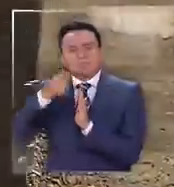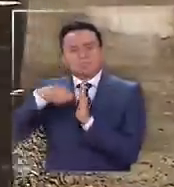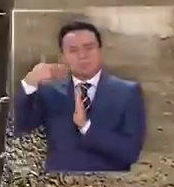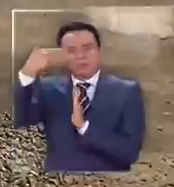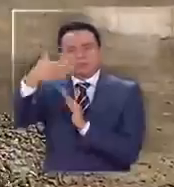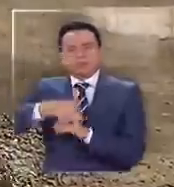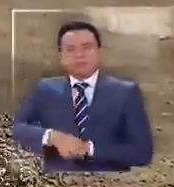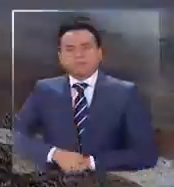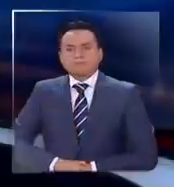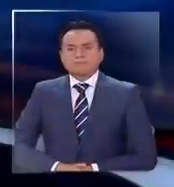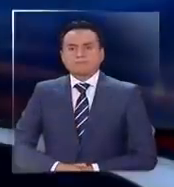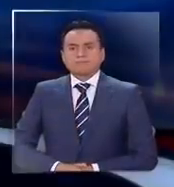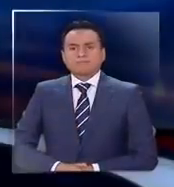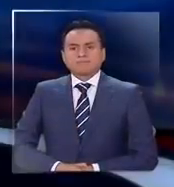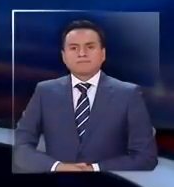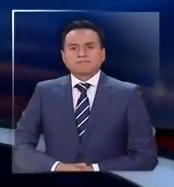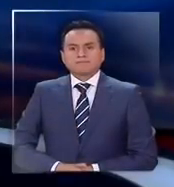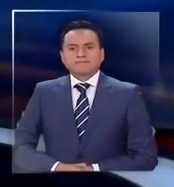meses.